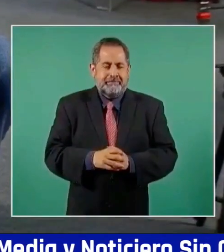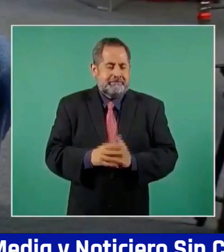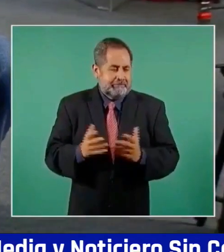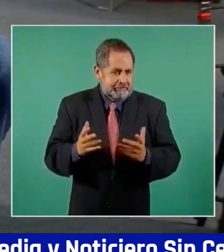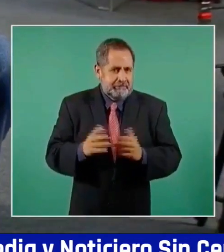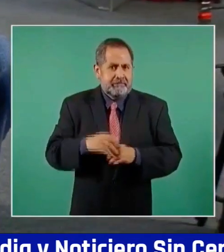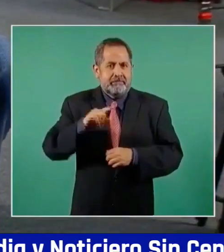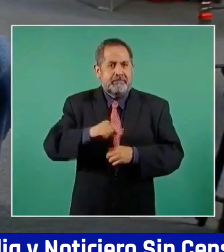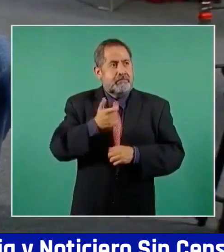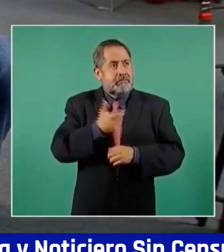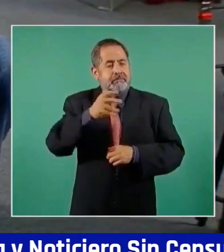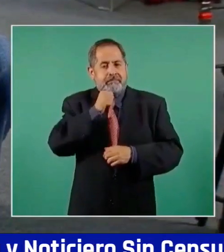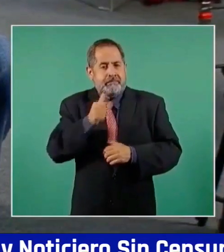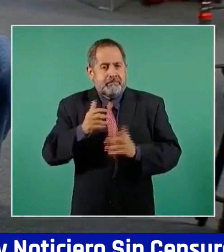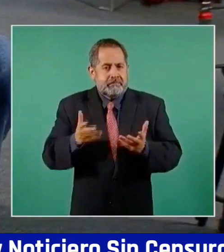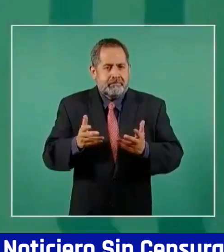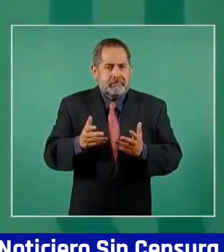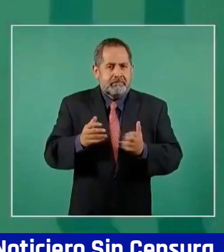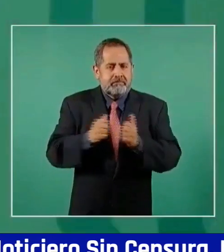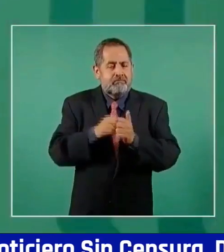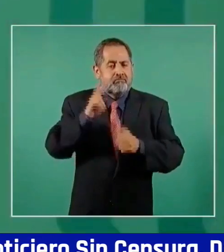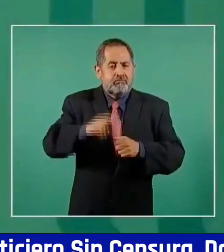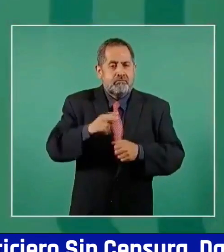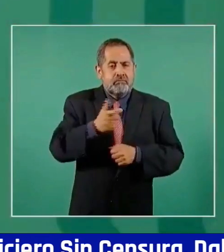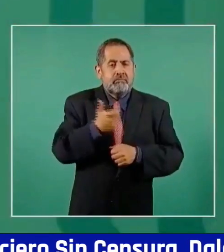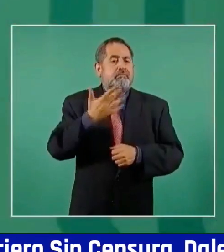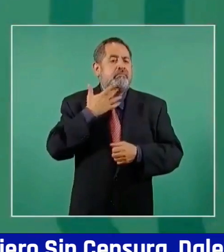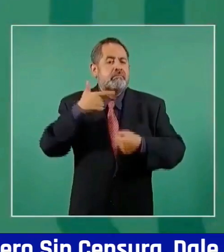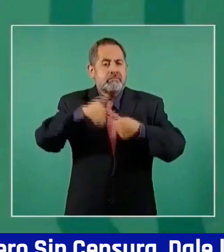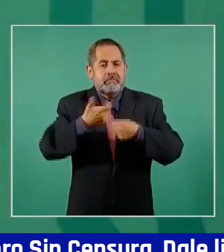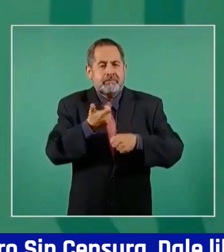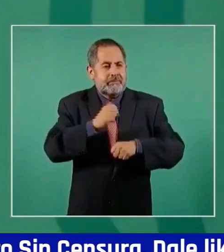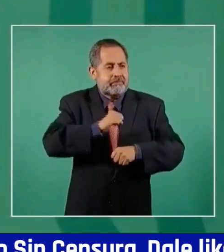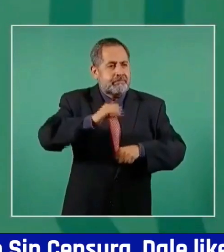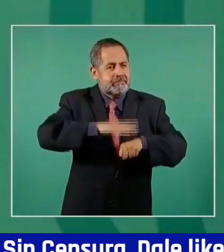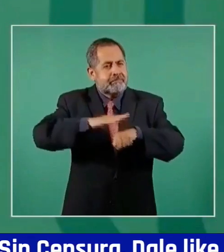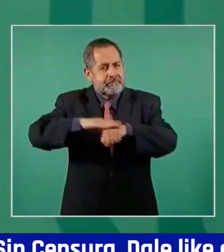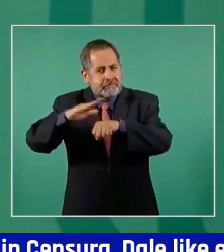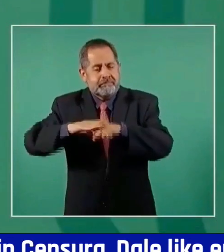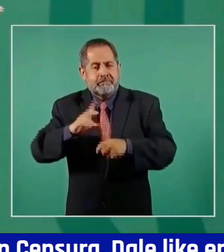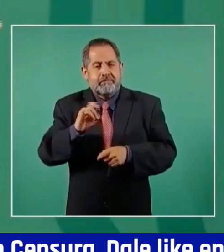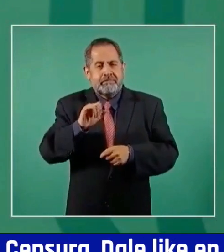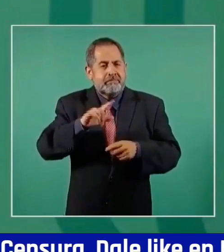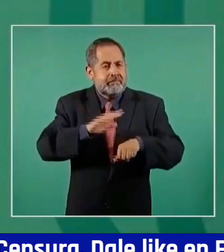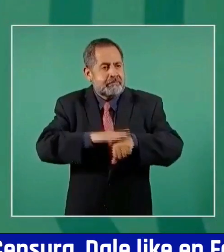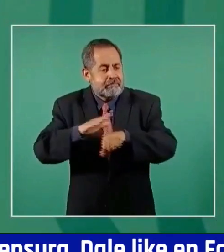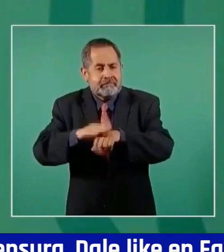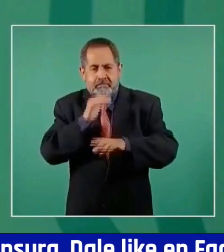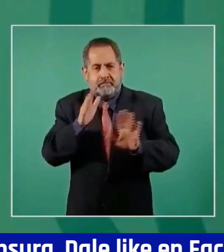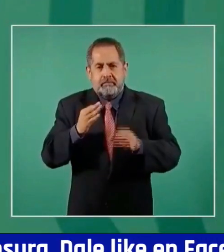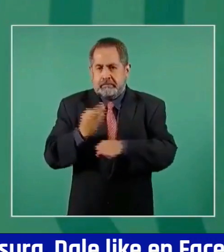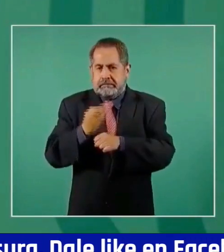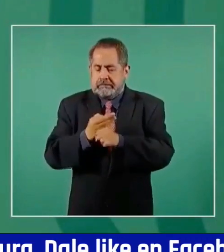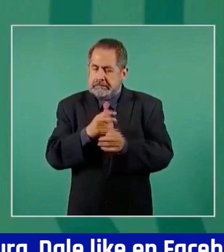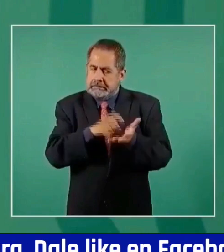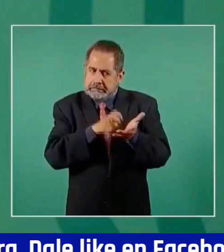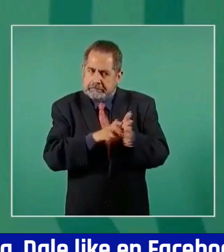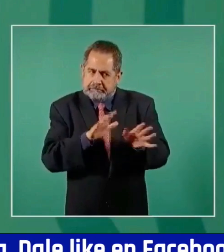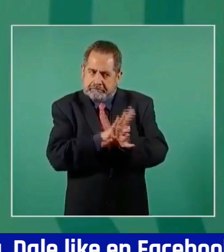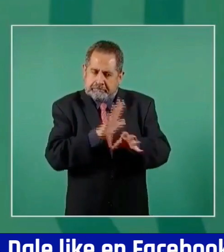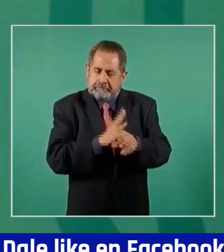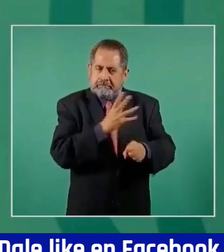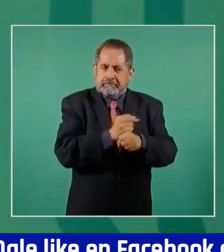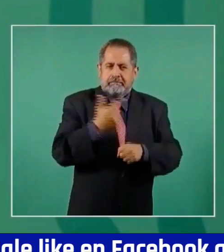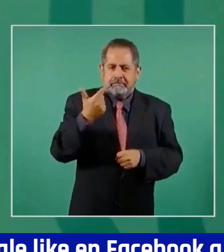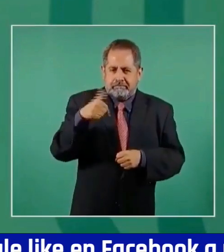No aumenta en términos reales el precio de las gasolinas, del diésel. Estamos corrigiendo los incrementos en el precio